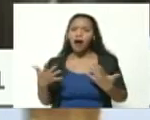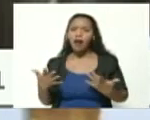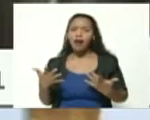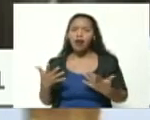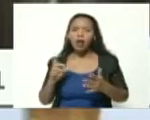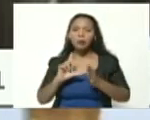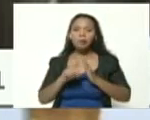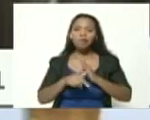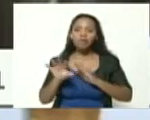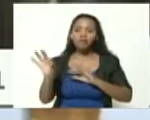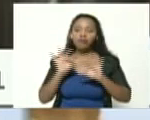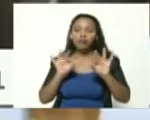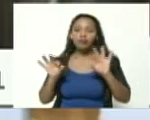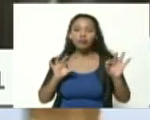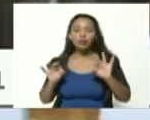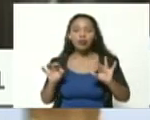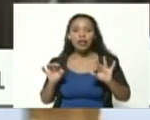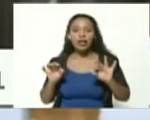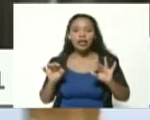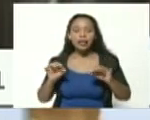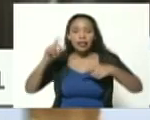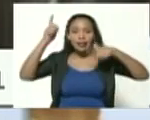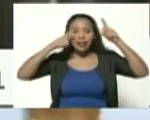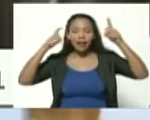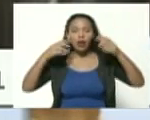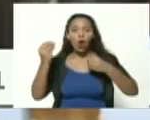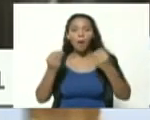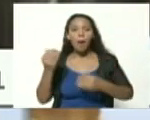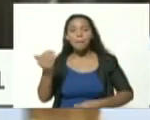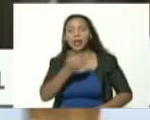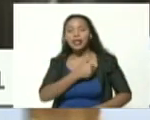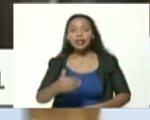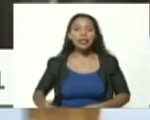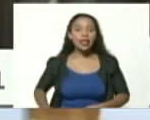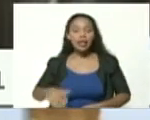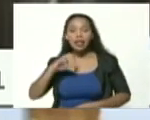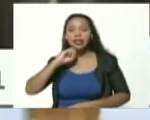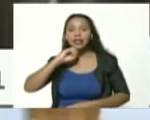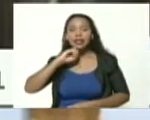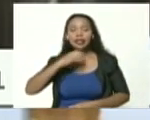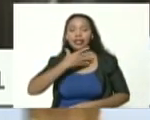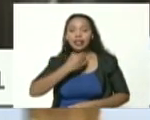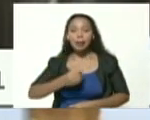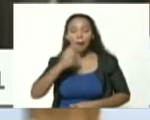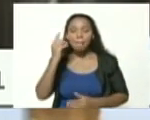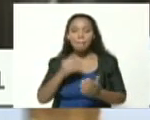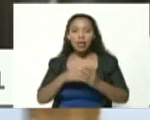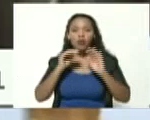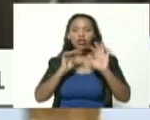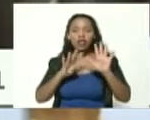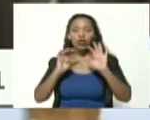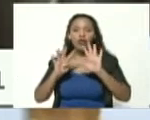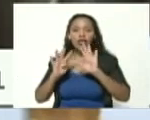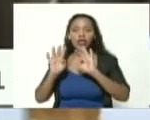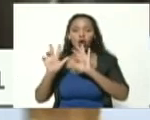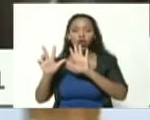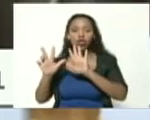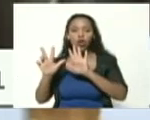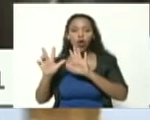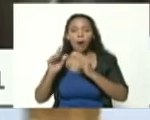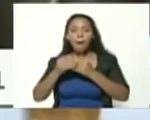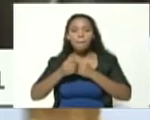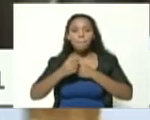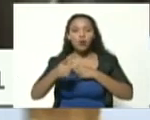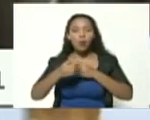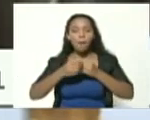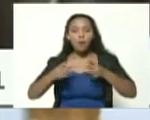de la elección de Hugo Rafael Chávez Frías como presidente en diciembre de 1998, desplegó el citado